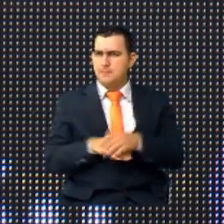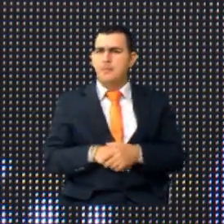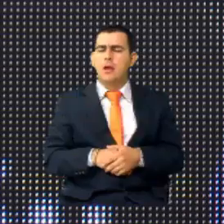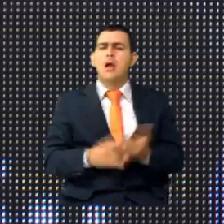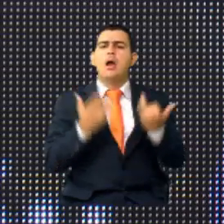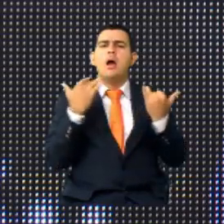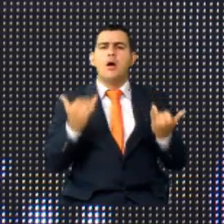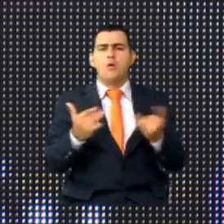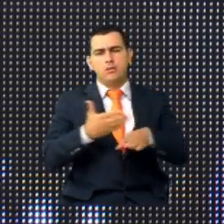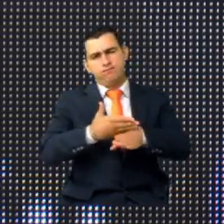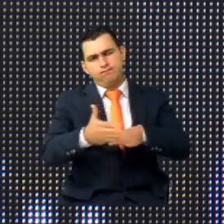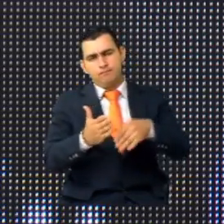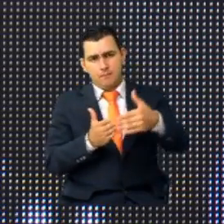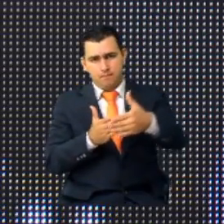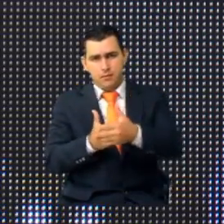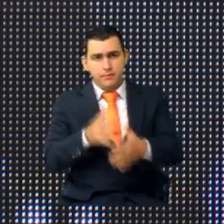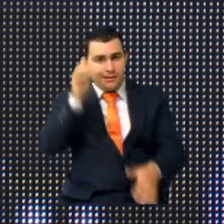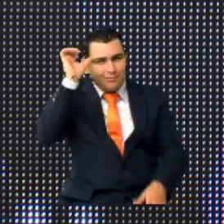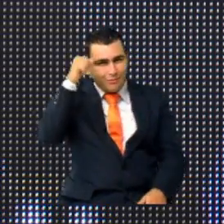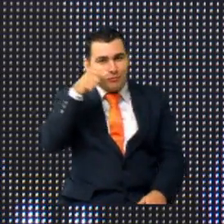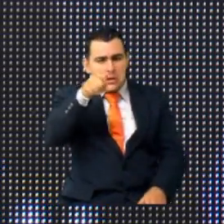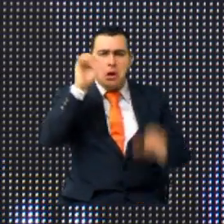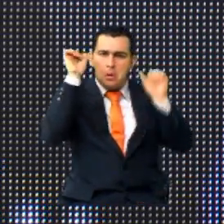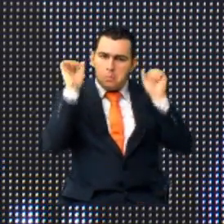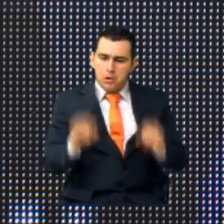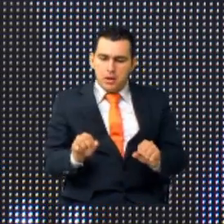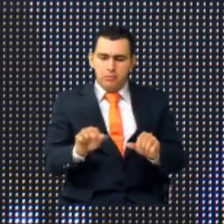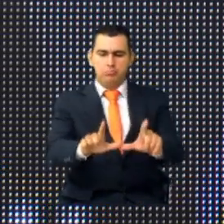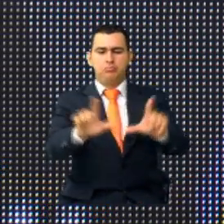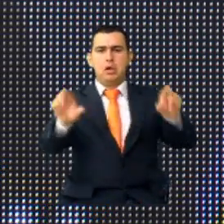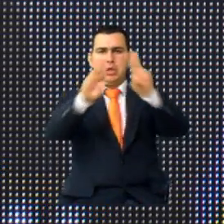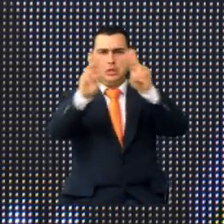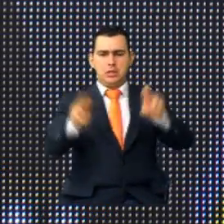hacer una pausa, pero recuerde que nos puede ver a través de nuestra página web